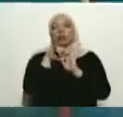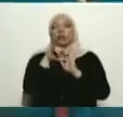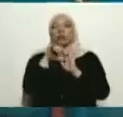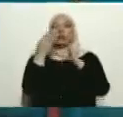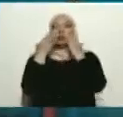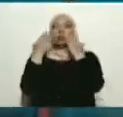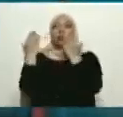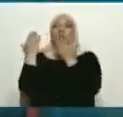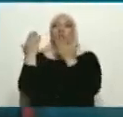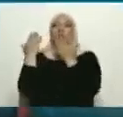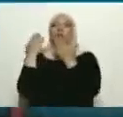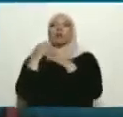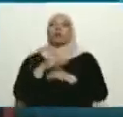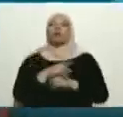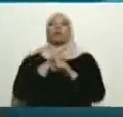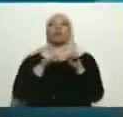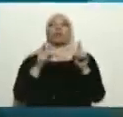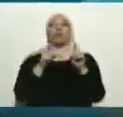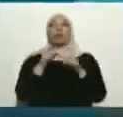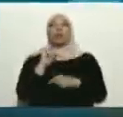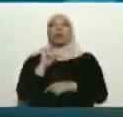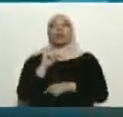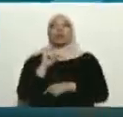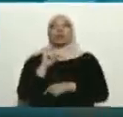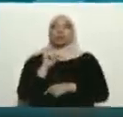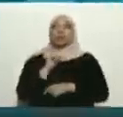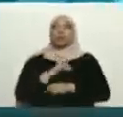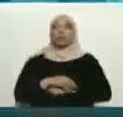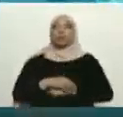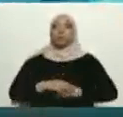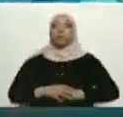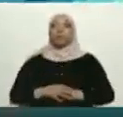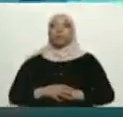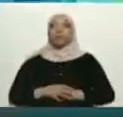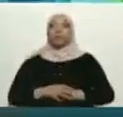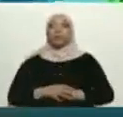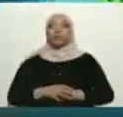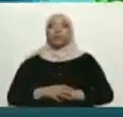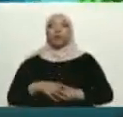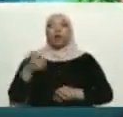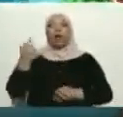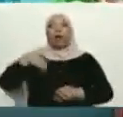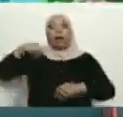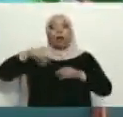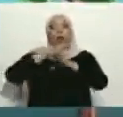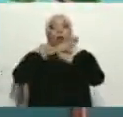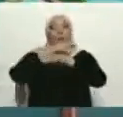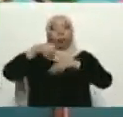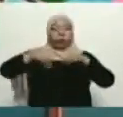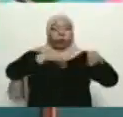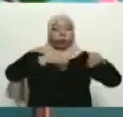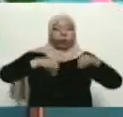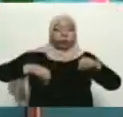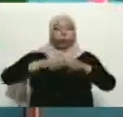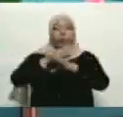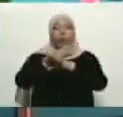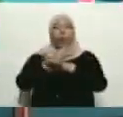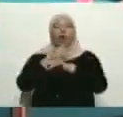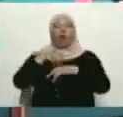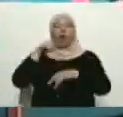pata de mí pero bueno lo tenemos aquí en bolas criollas correcto empate Mingo bueno el